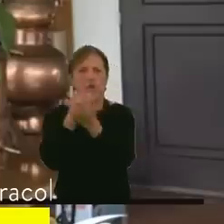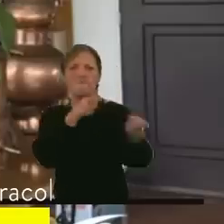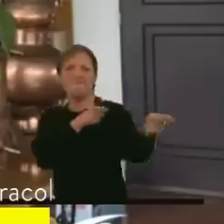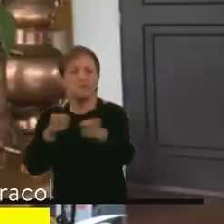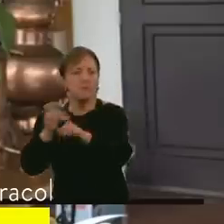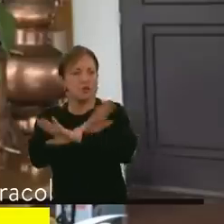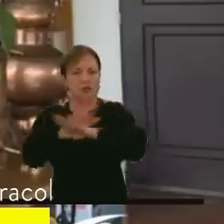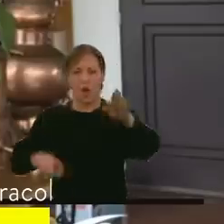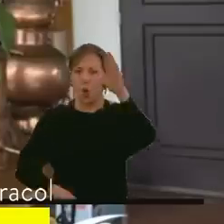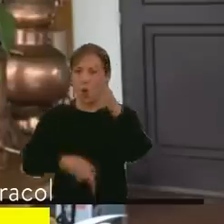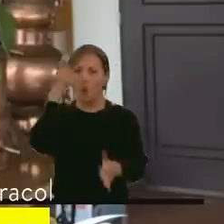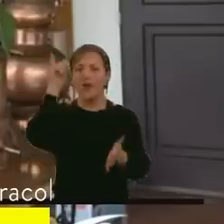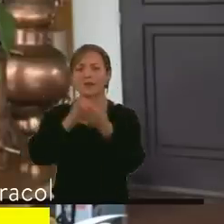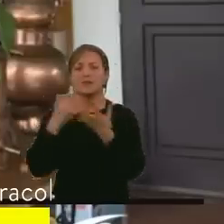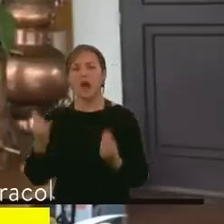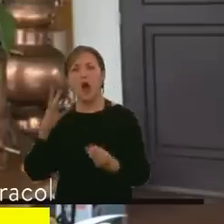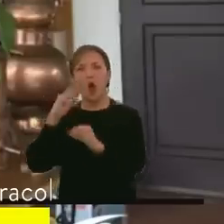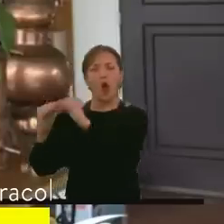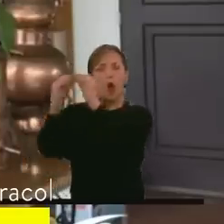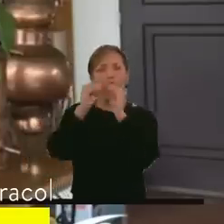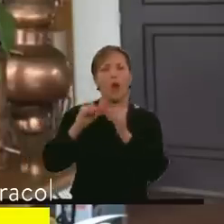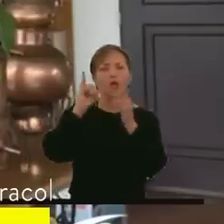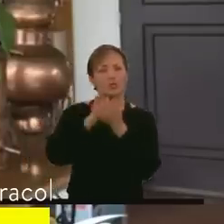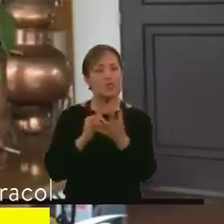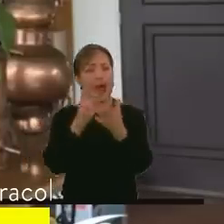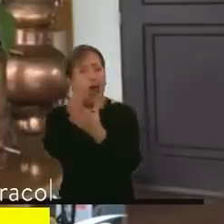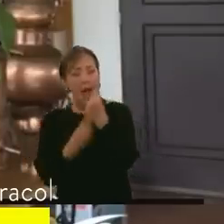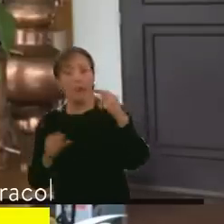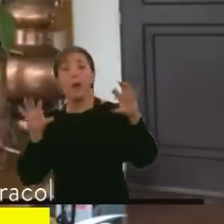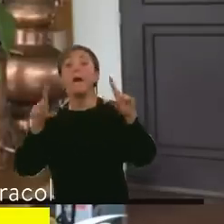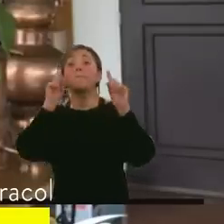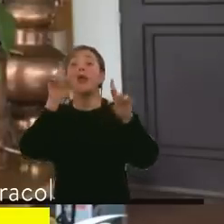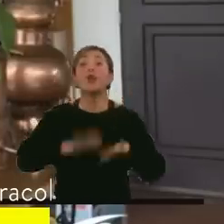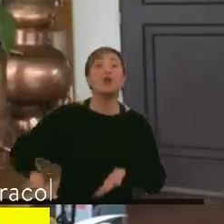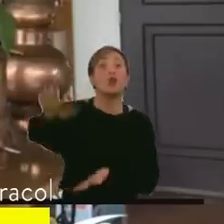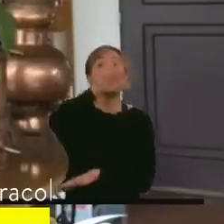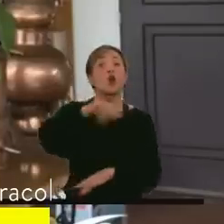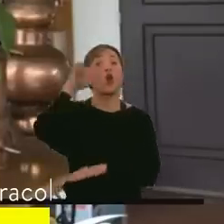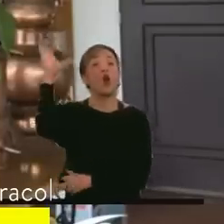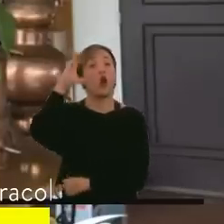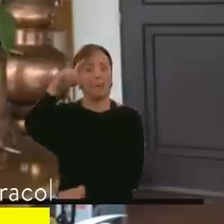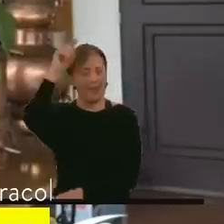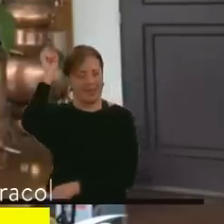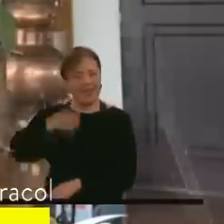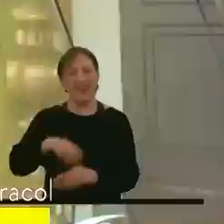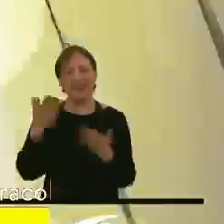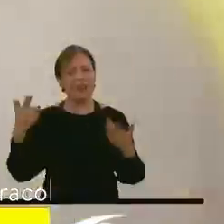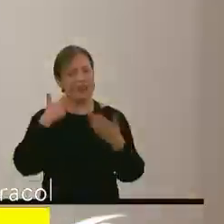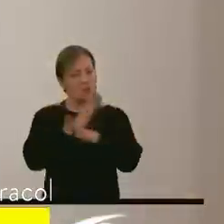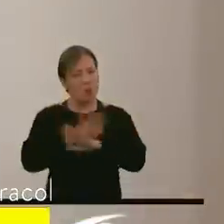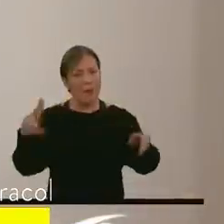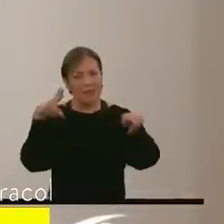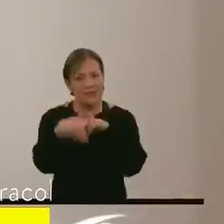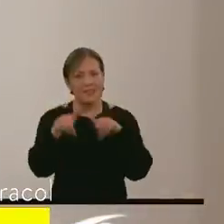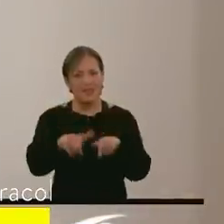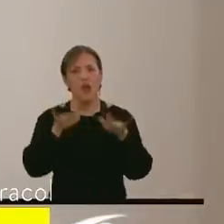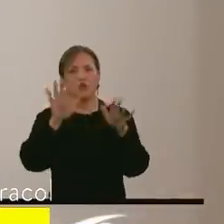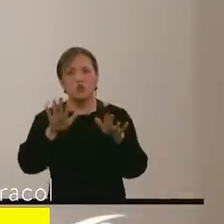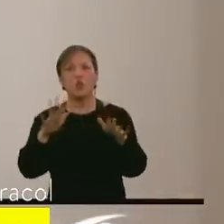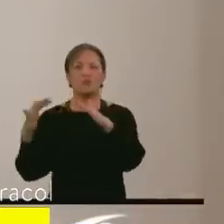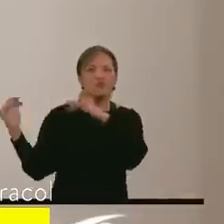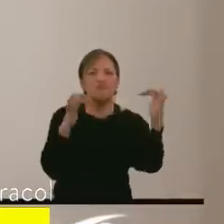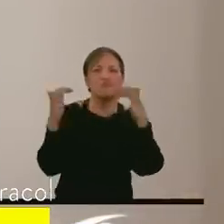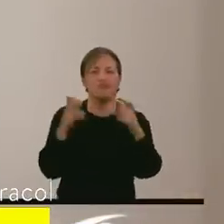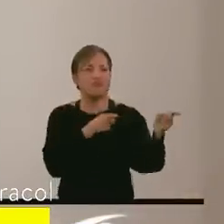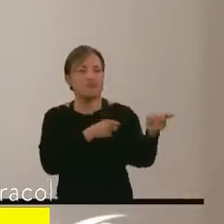sus ceses multilaterales o bilaterales. Pero para la sociedad lo fundamental es que cesen los fuegos. Le pedimos